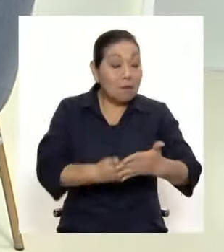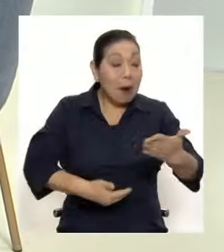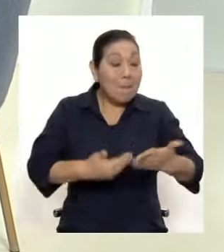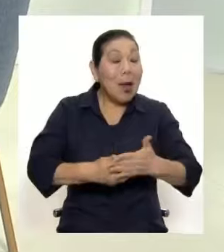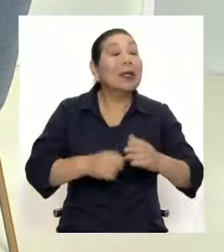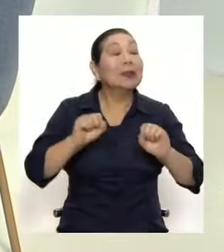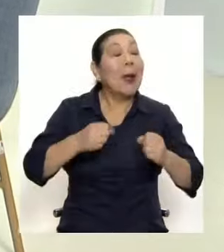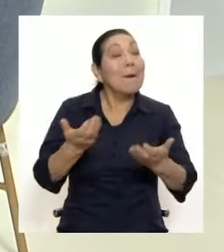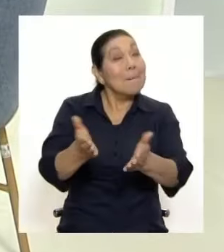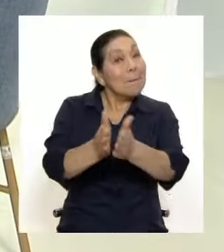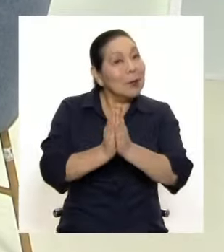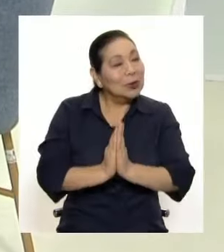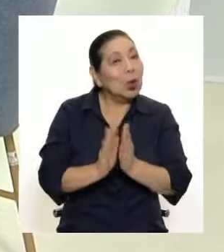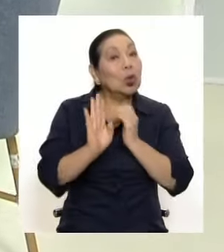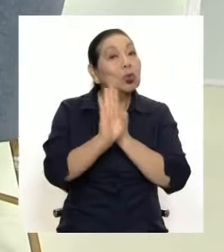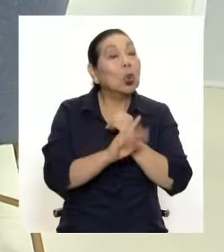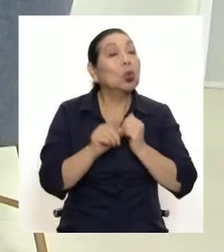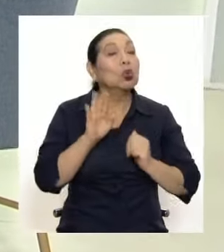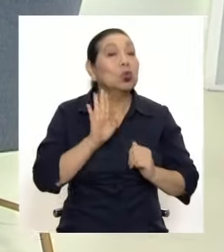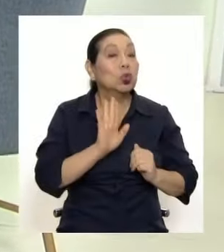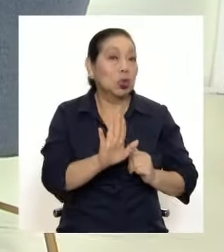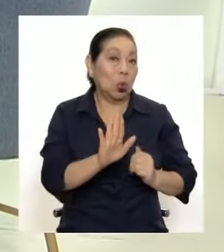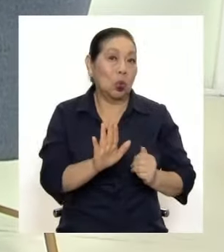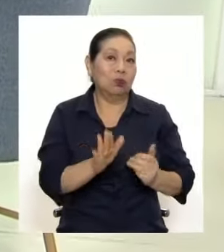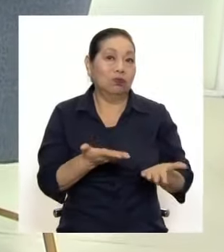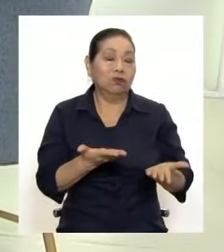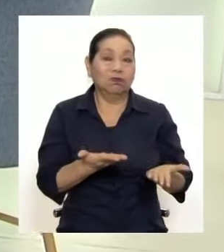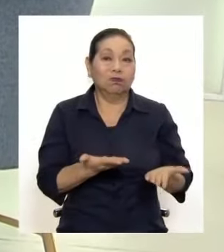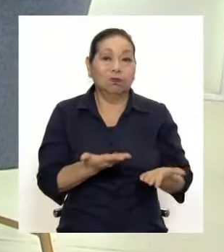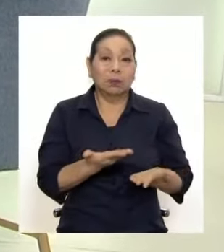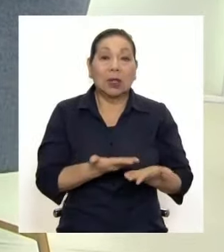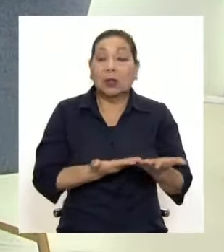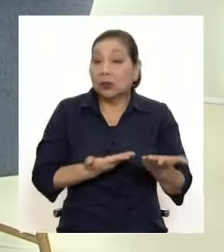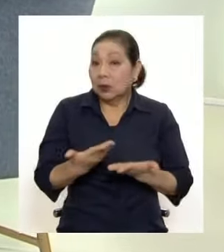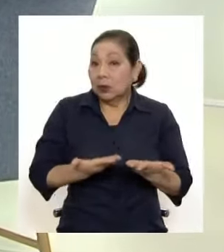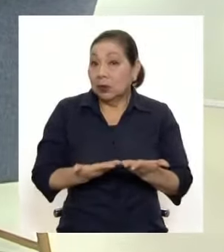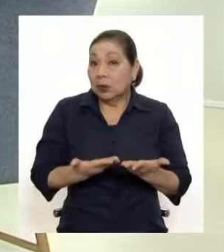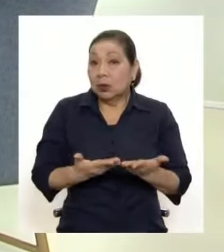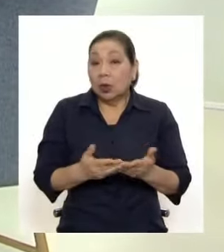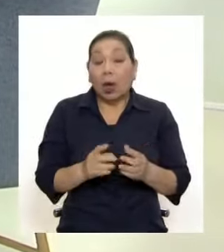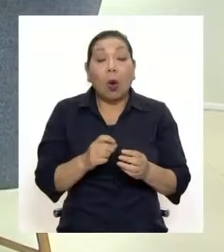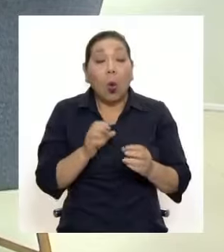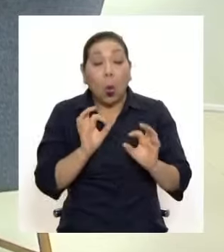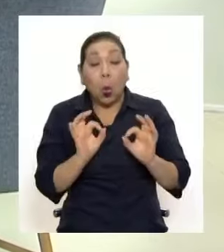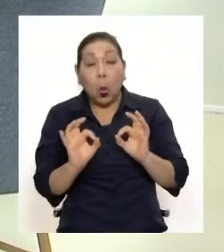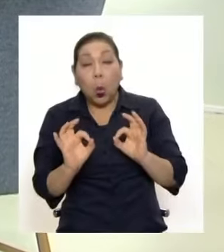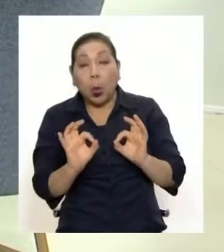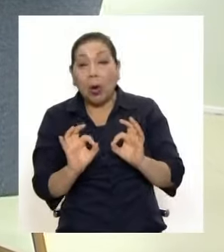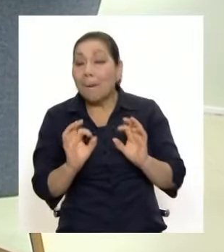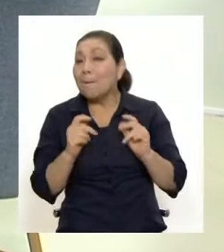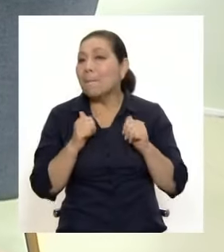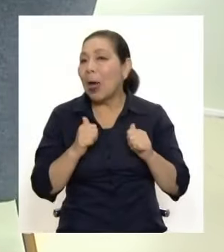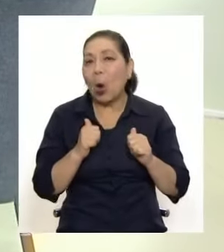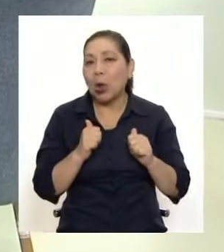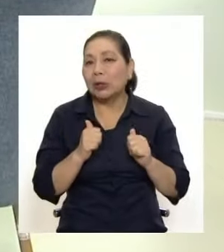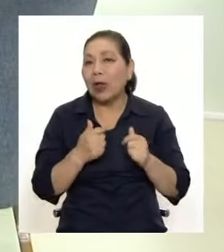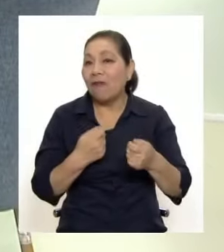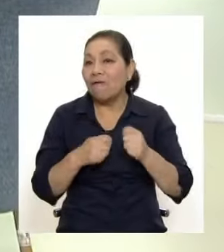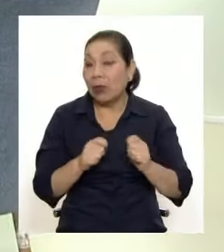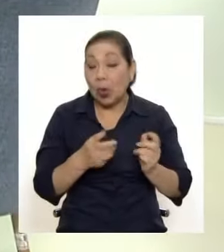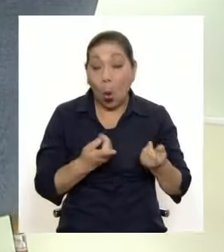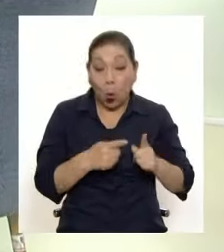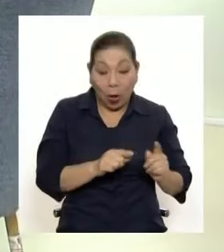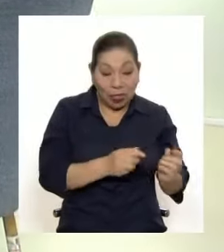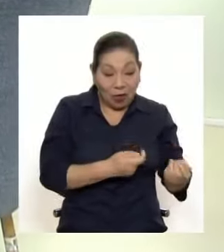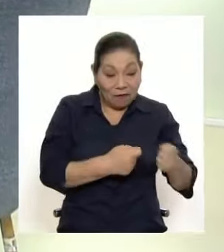sanitaria garantice que se implementen los sistemas de gestión de inocuidad de manera óptima para que los productos